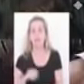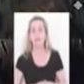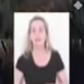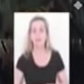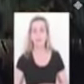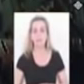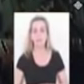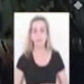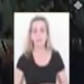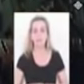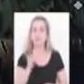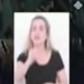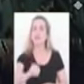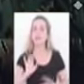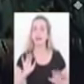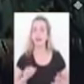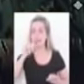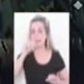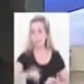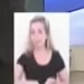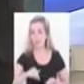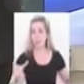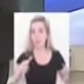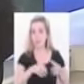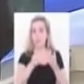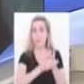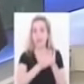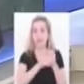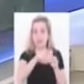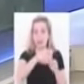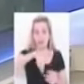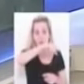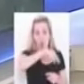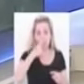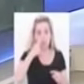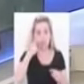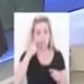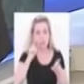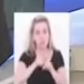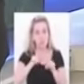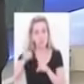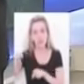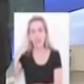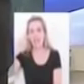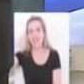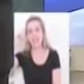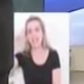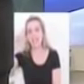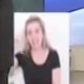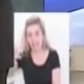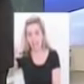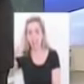resistencia que es el núcleo más duro que dejó el kirchnerismo en muchos organismos y que fueron contratados